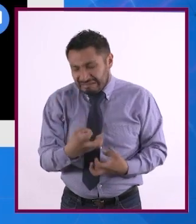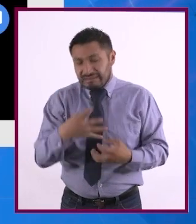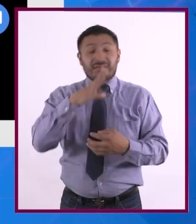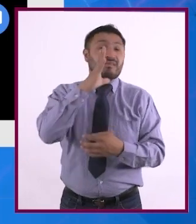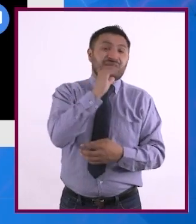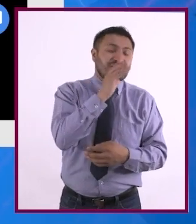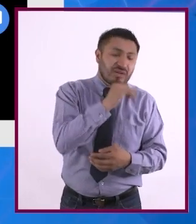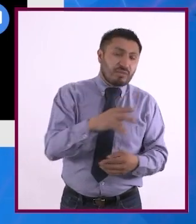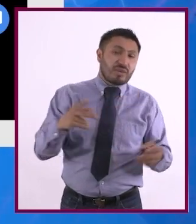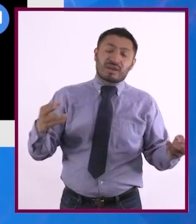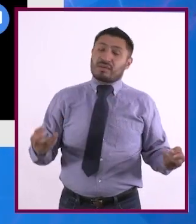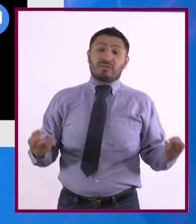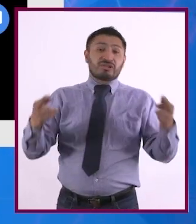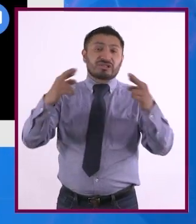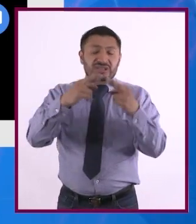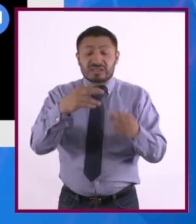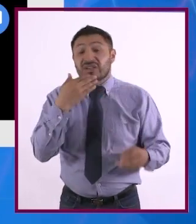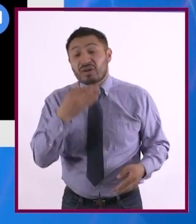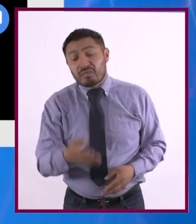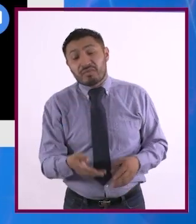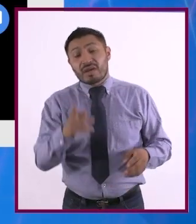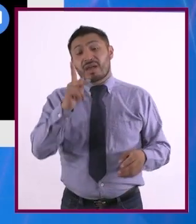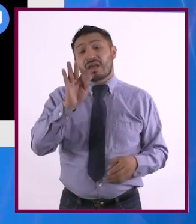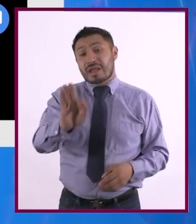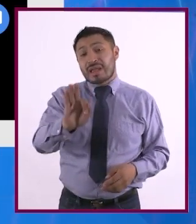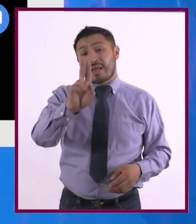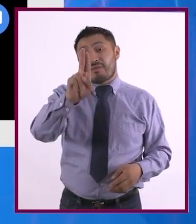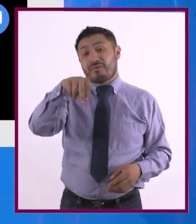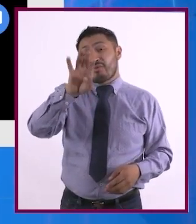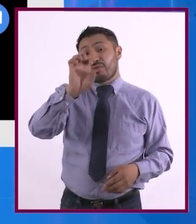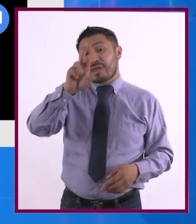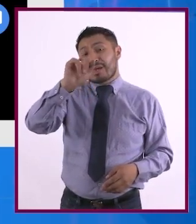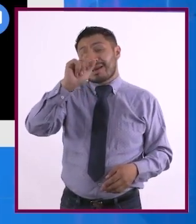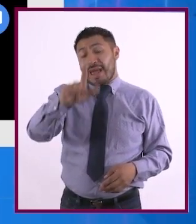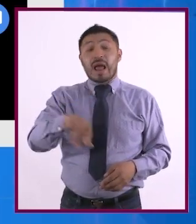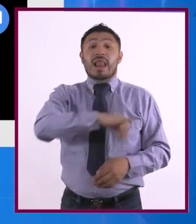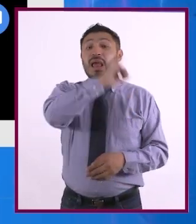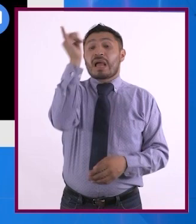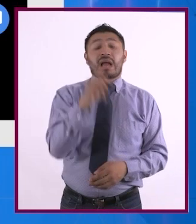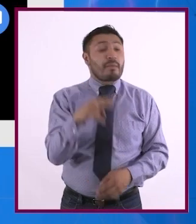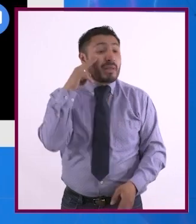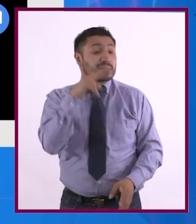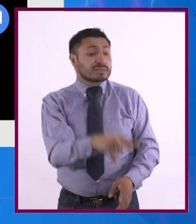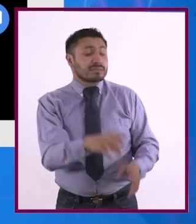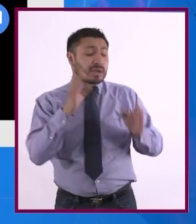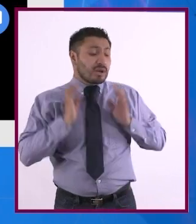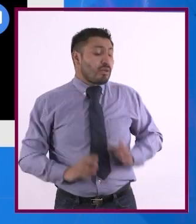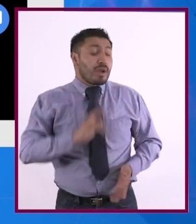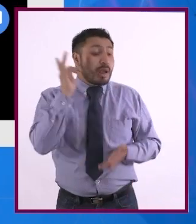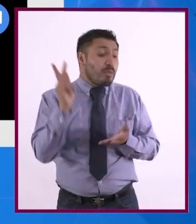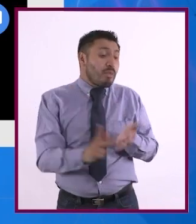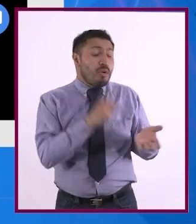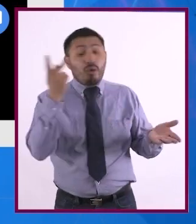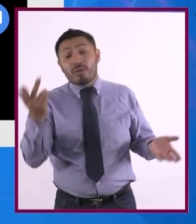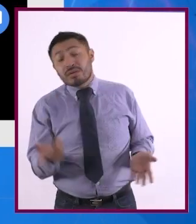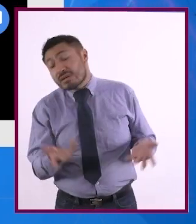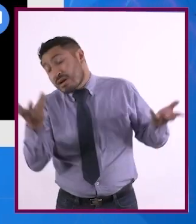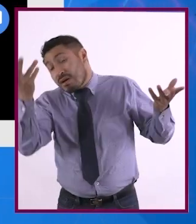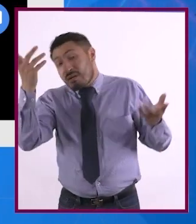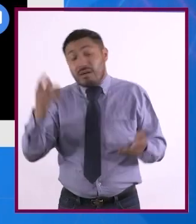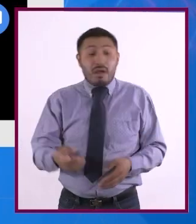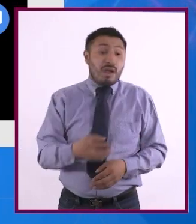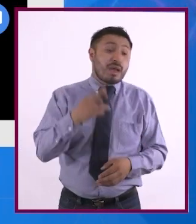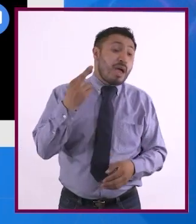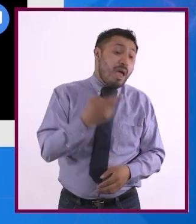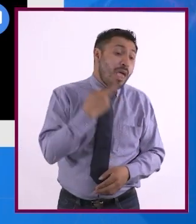creencias religiosas, que nunca más van a poder ver a su familiar para realizar cultos,